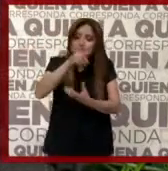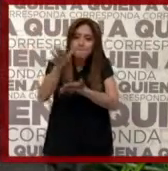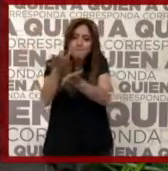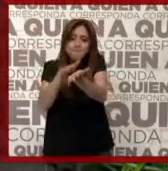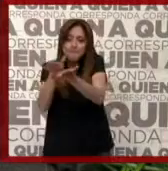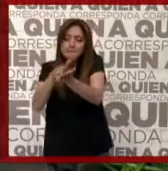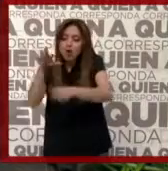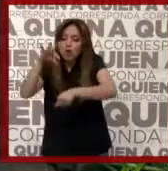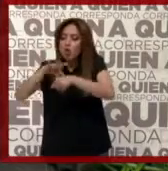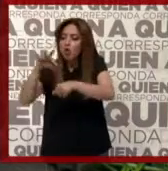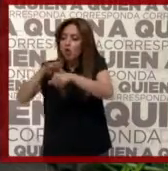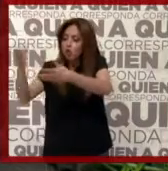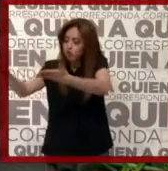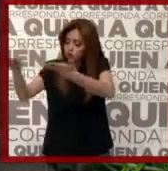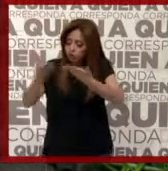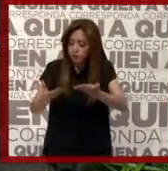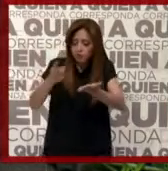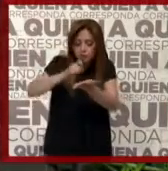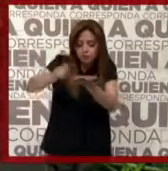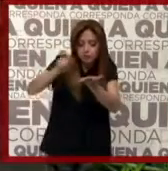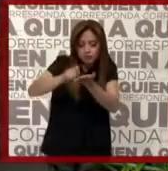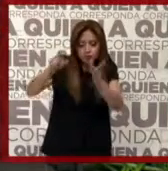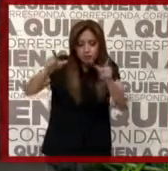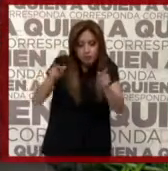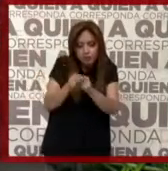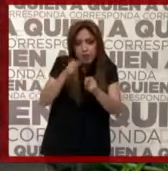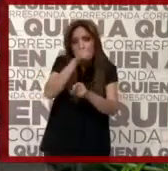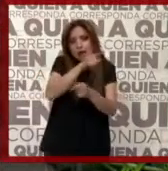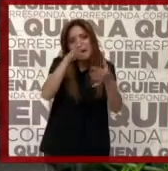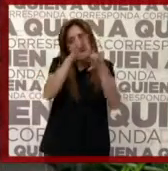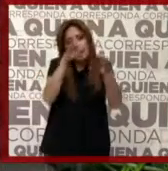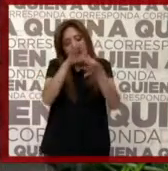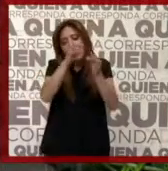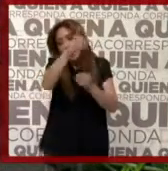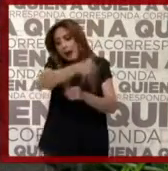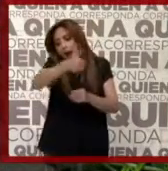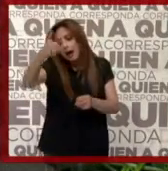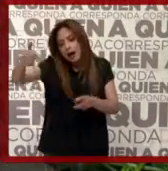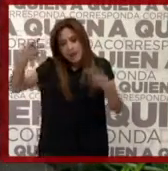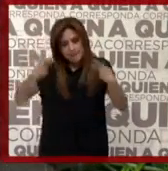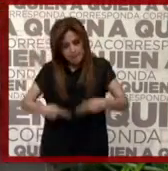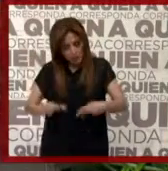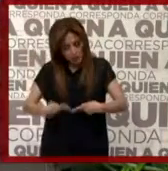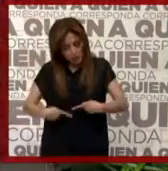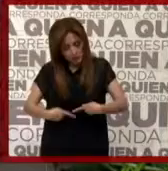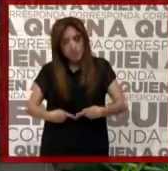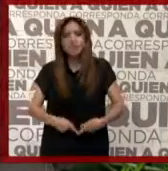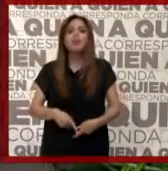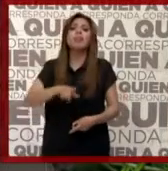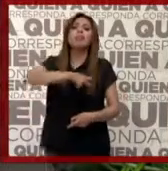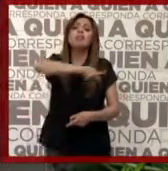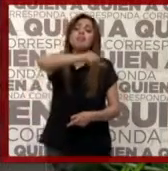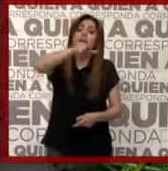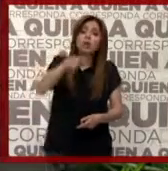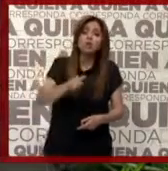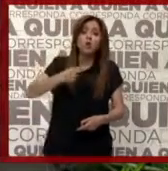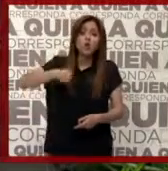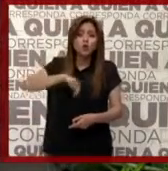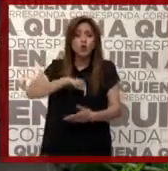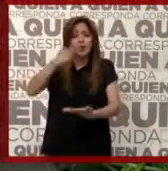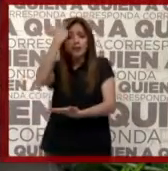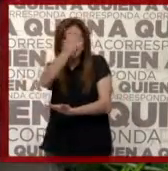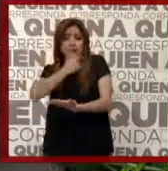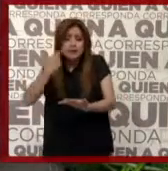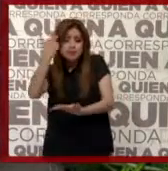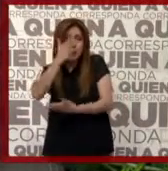clínico del caso y un resumen específico y se acrediten las personalidades luego de esto nosotros estudiamos el caso y los salas